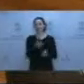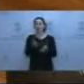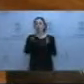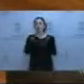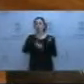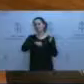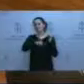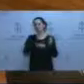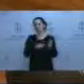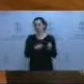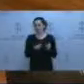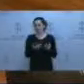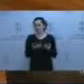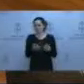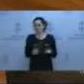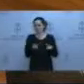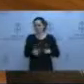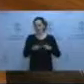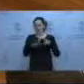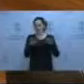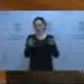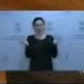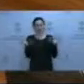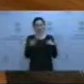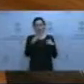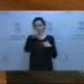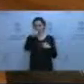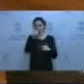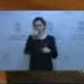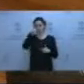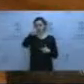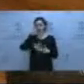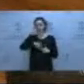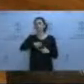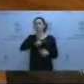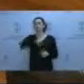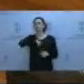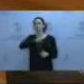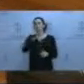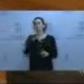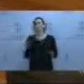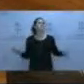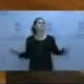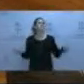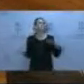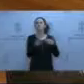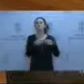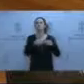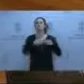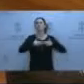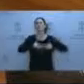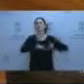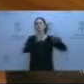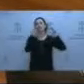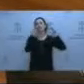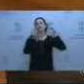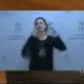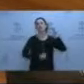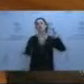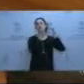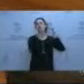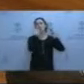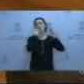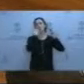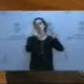español. Desde este curso hemos decidido no cerrar de manera definitiva ninguna escuela de un